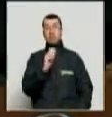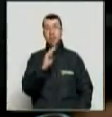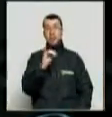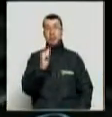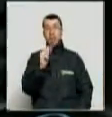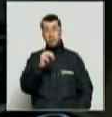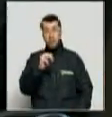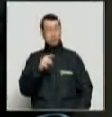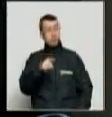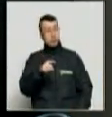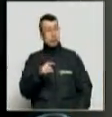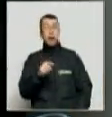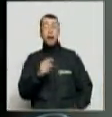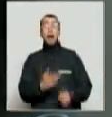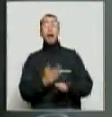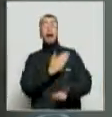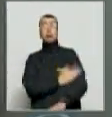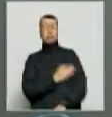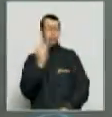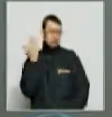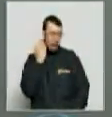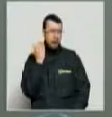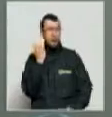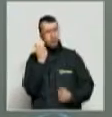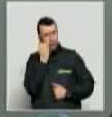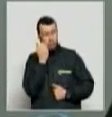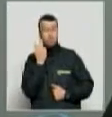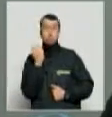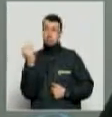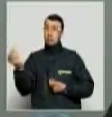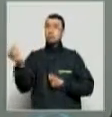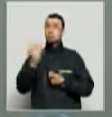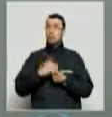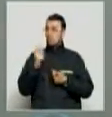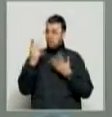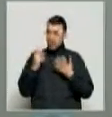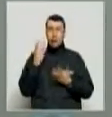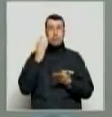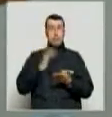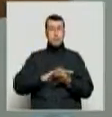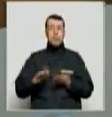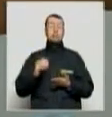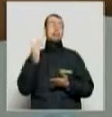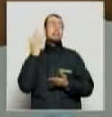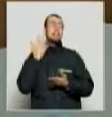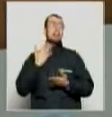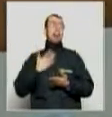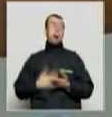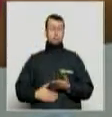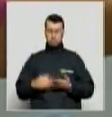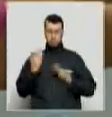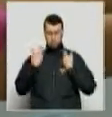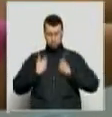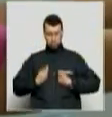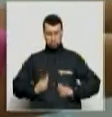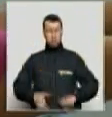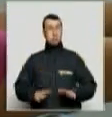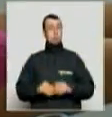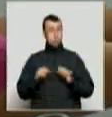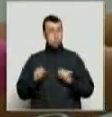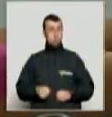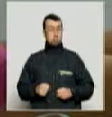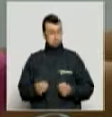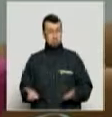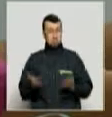tratamiento preventivo cardiovascular y mucha gente dice, yo quiero, ¿cierto?, hacer una limpieza vascular, mejorar la salud, la edad de mis